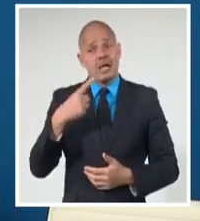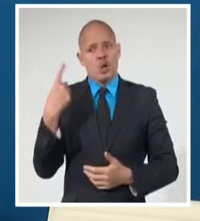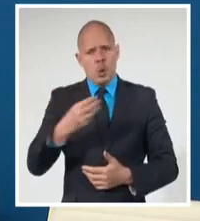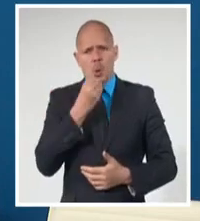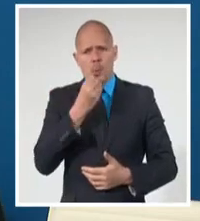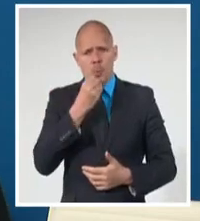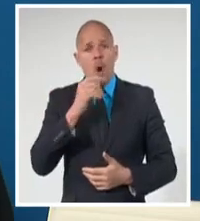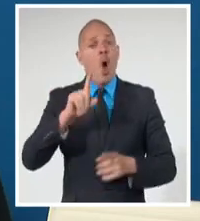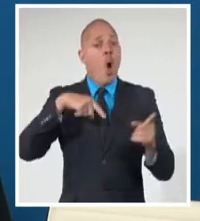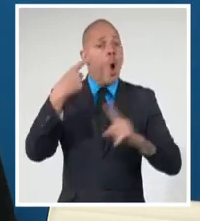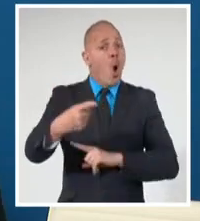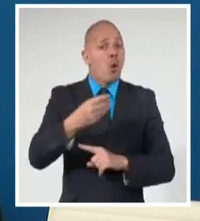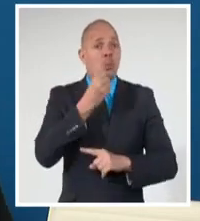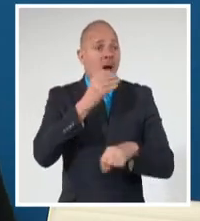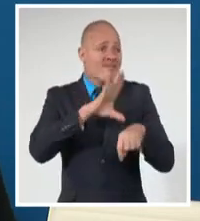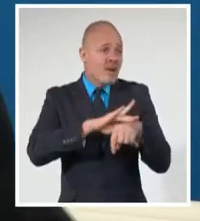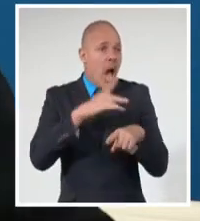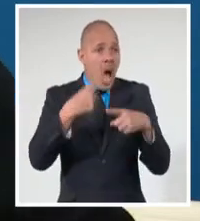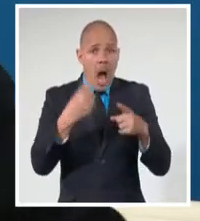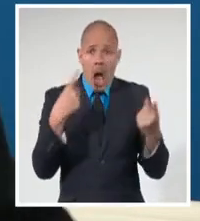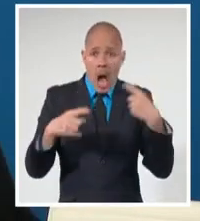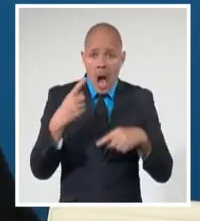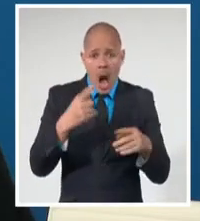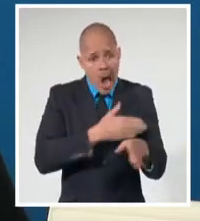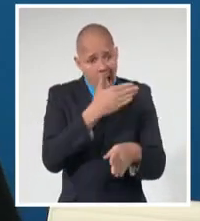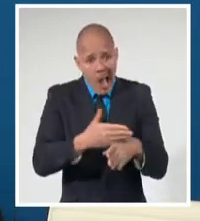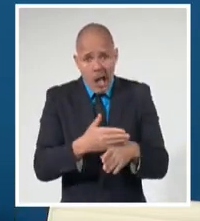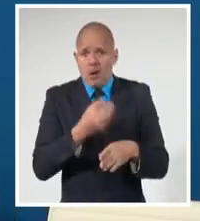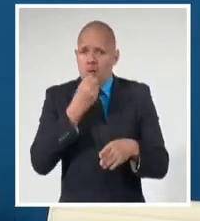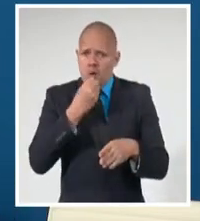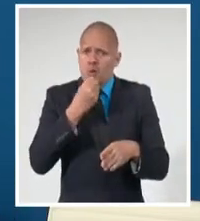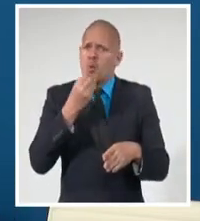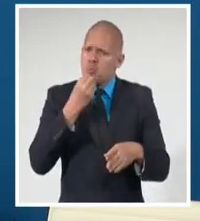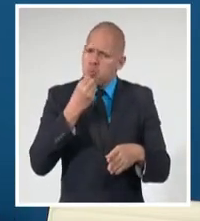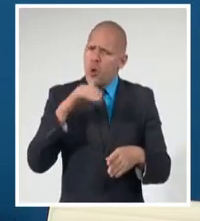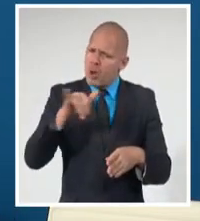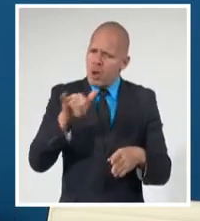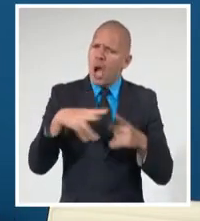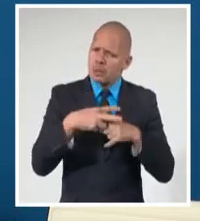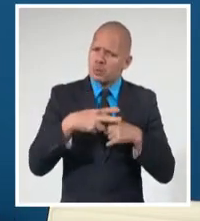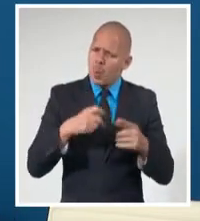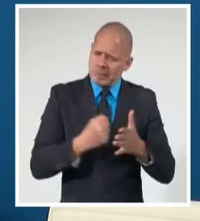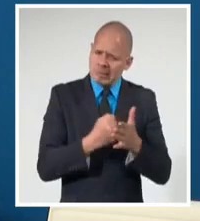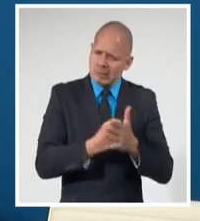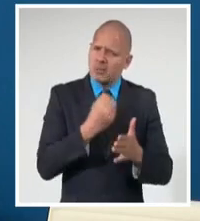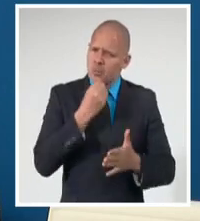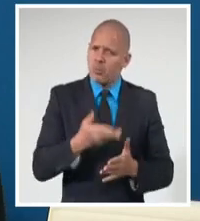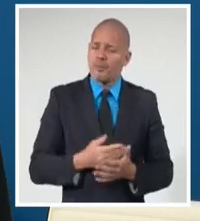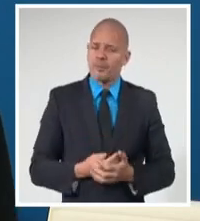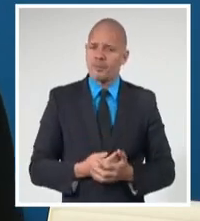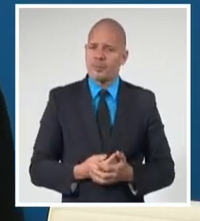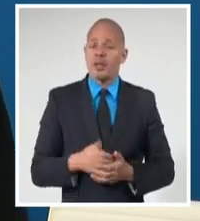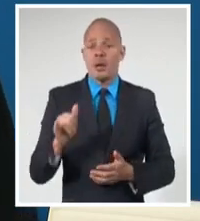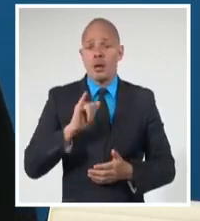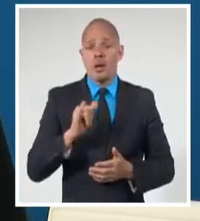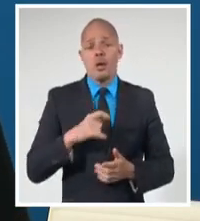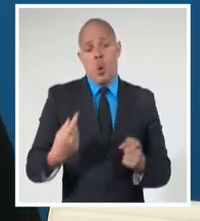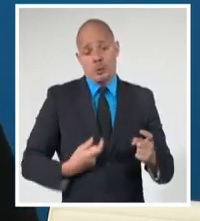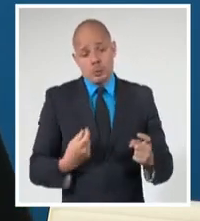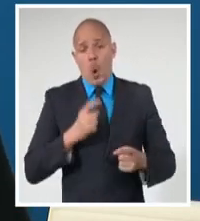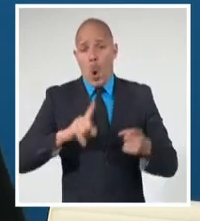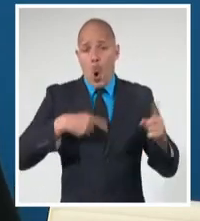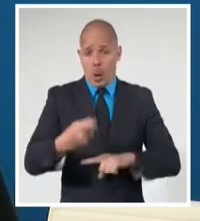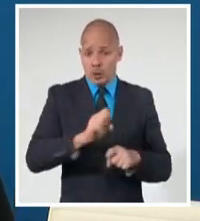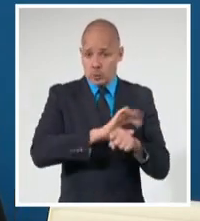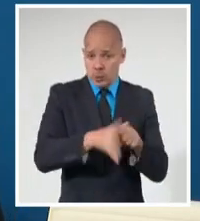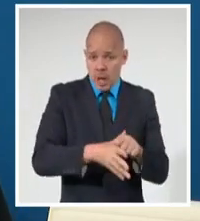mayores de los que hemos hecho, no solamente seguir aportando con respecto a la batalla de la COVID, sino además a nuevas vacunas,